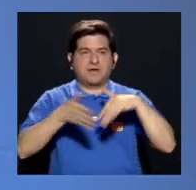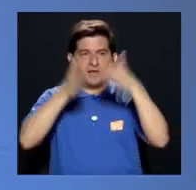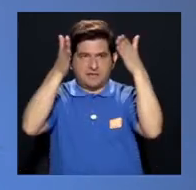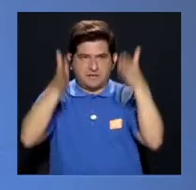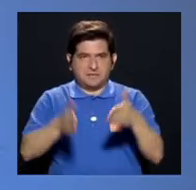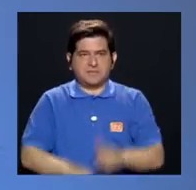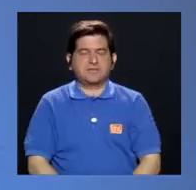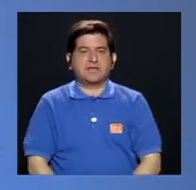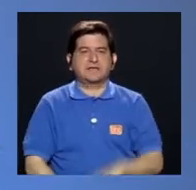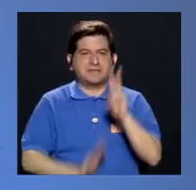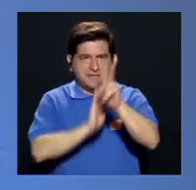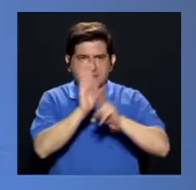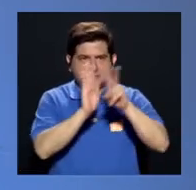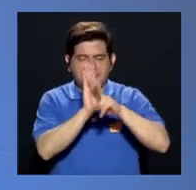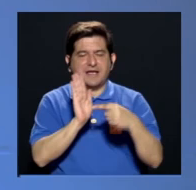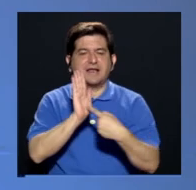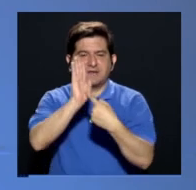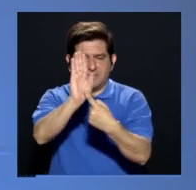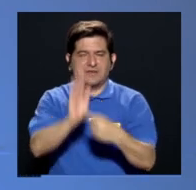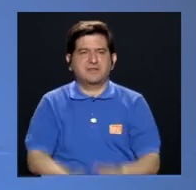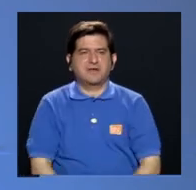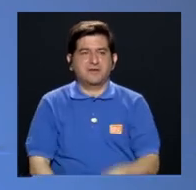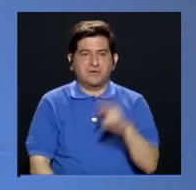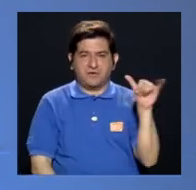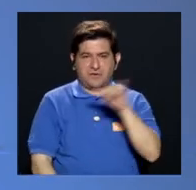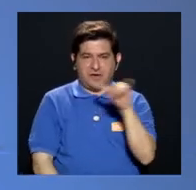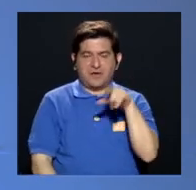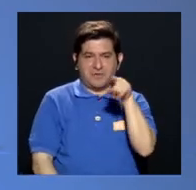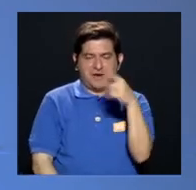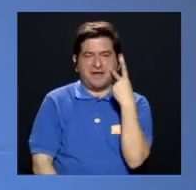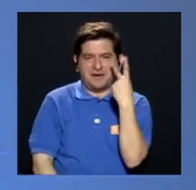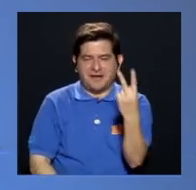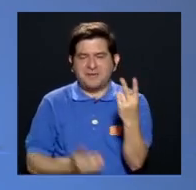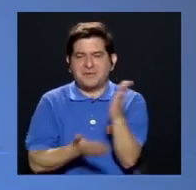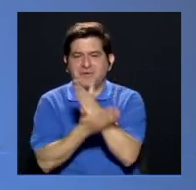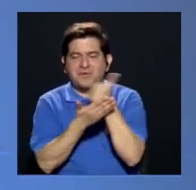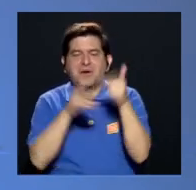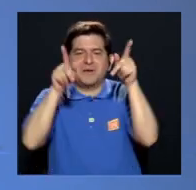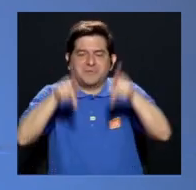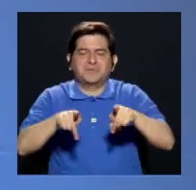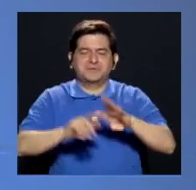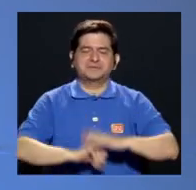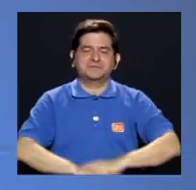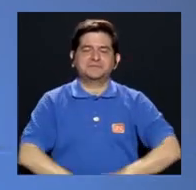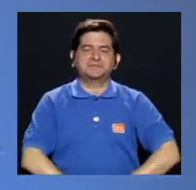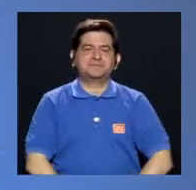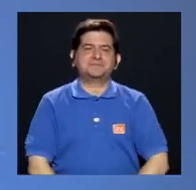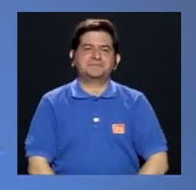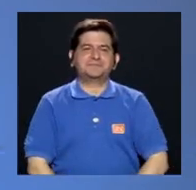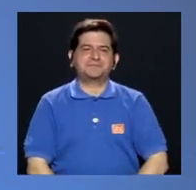estudiantes que aparecen en los videos, que aquí logro también reconocer a algunos y algunas.